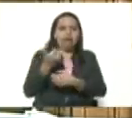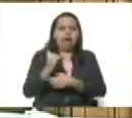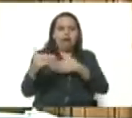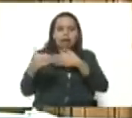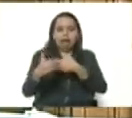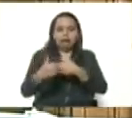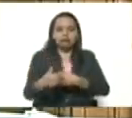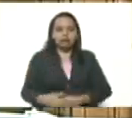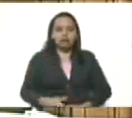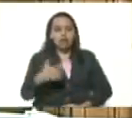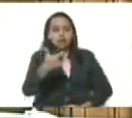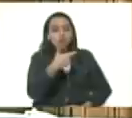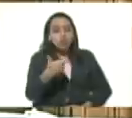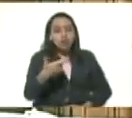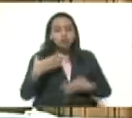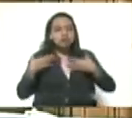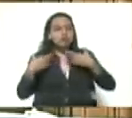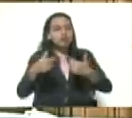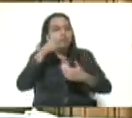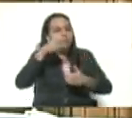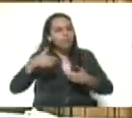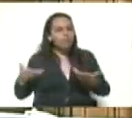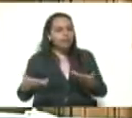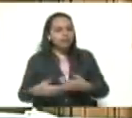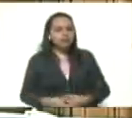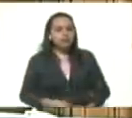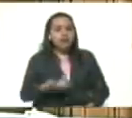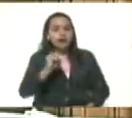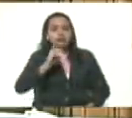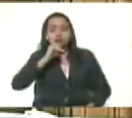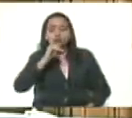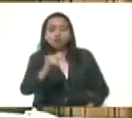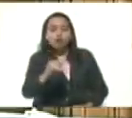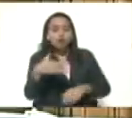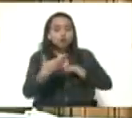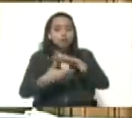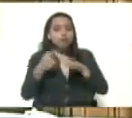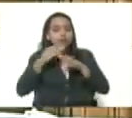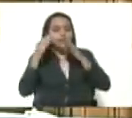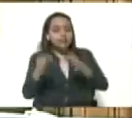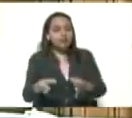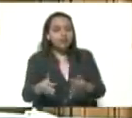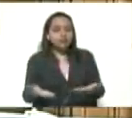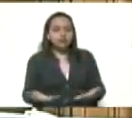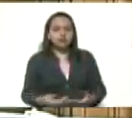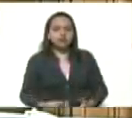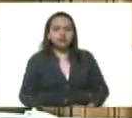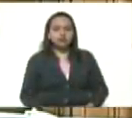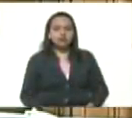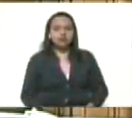cuando estamos buscando la salud del pueblo y estamos denunciando una situación real, verdadera.